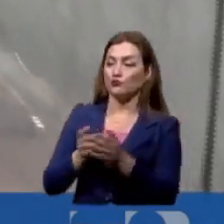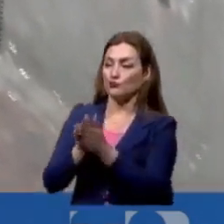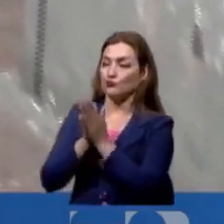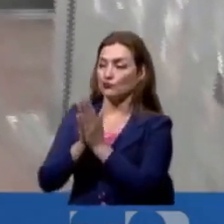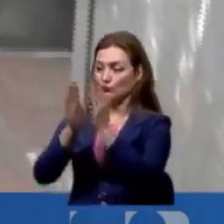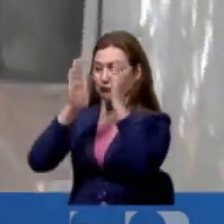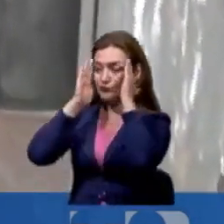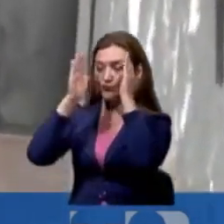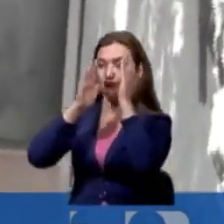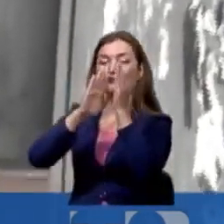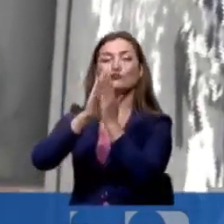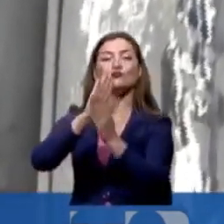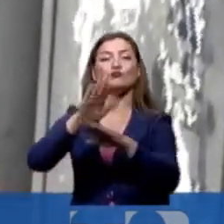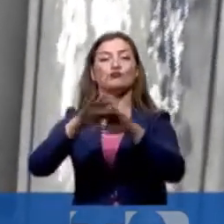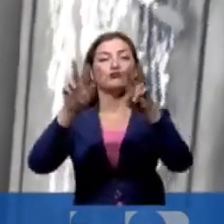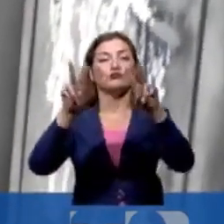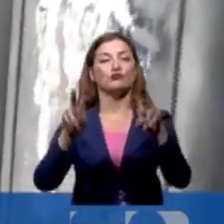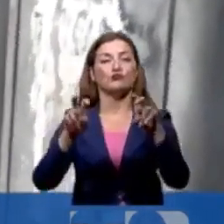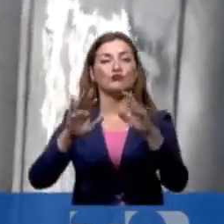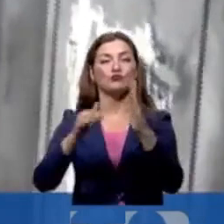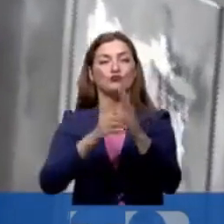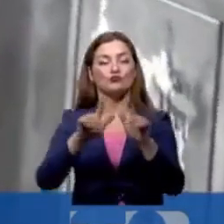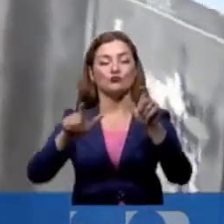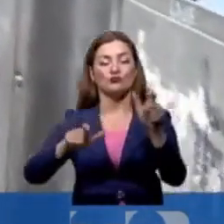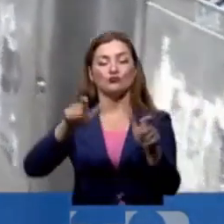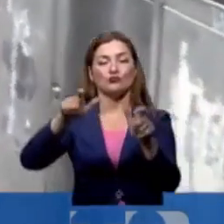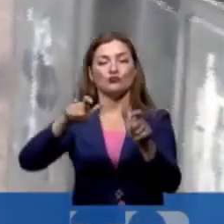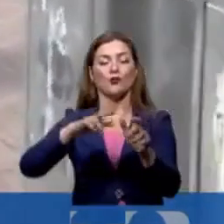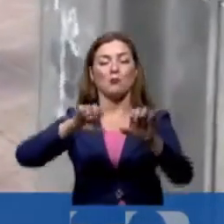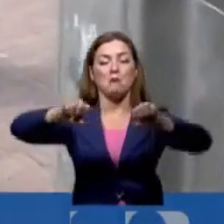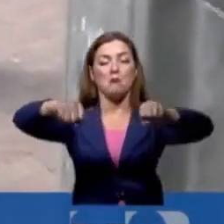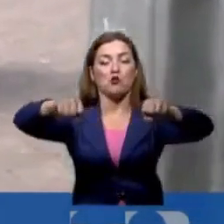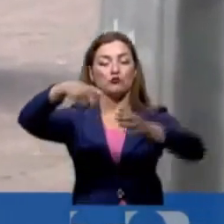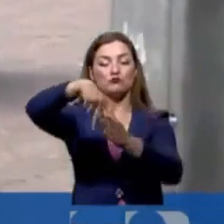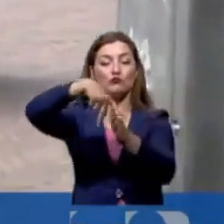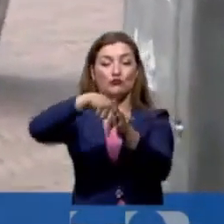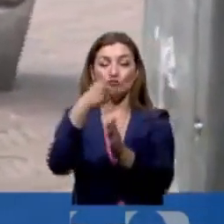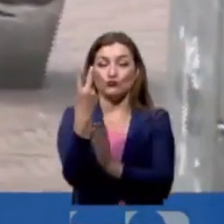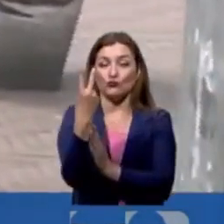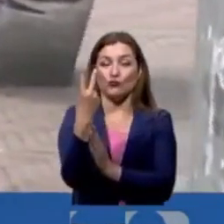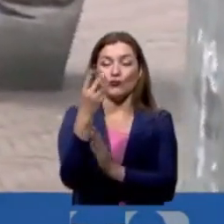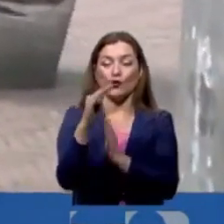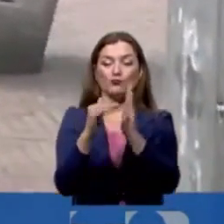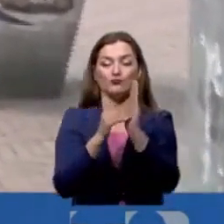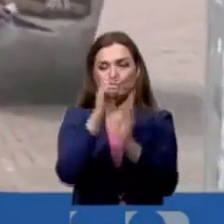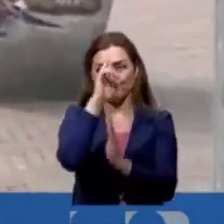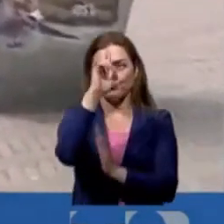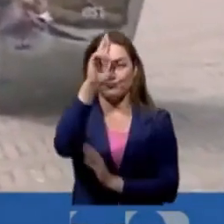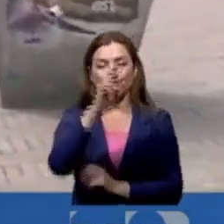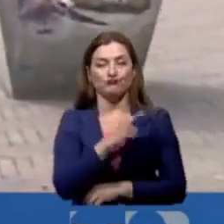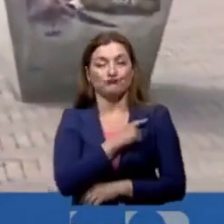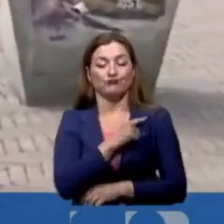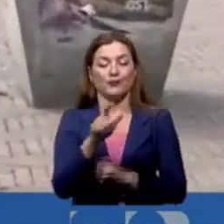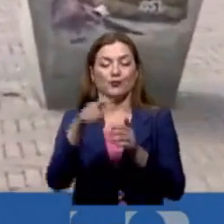tome acciones en contra de la gente, de las personas que se movilizan en motocicletas y que no respetan de que